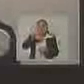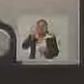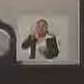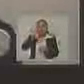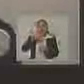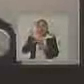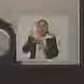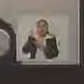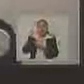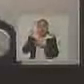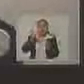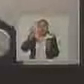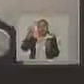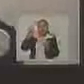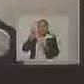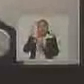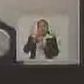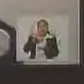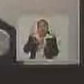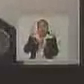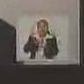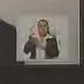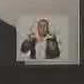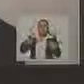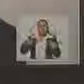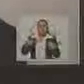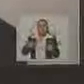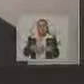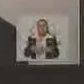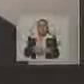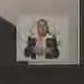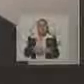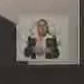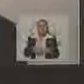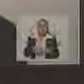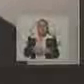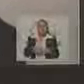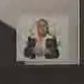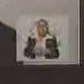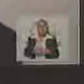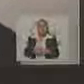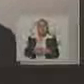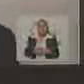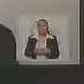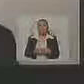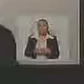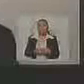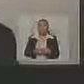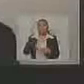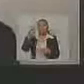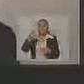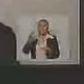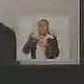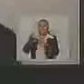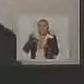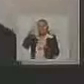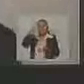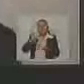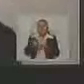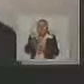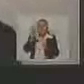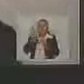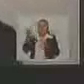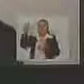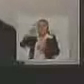médica. Creamos lo que entonces se llamó el Centro Integral de Promoción y Desarrollo del Empleo. Generamos